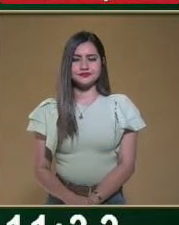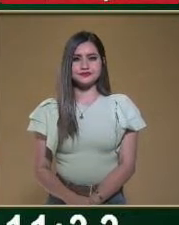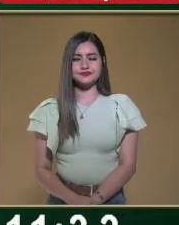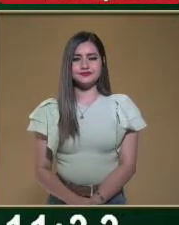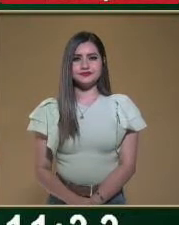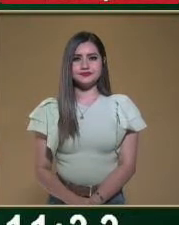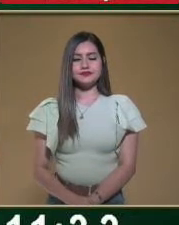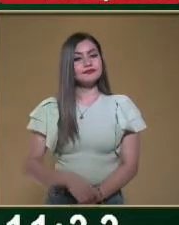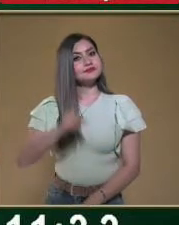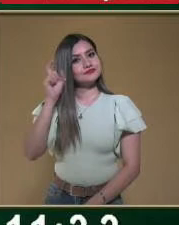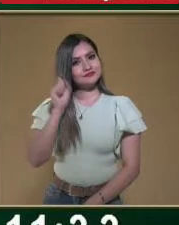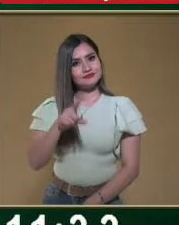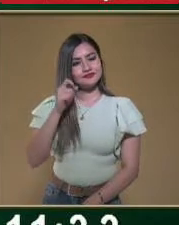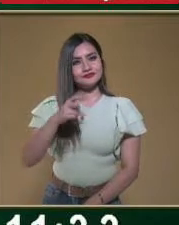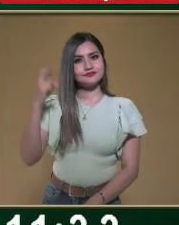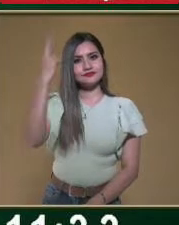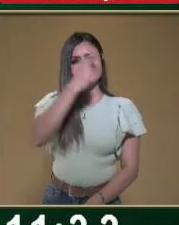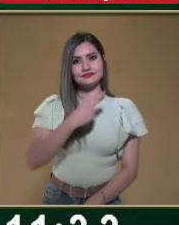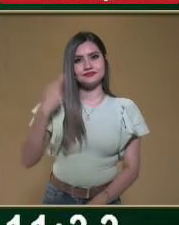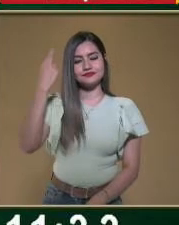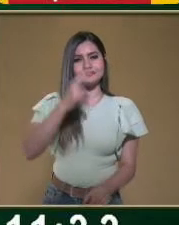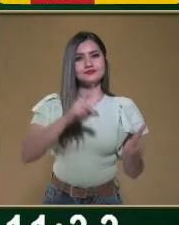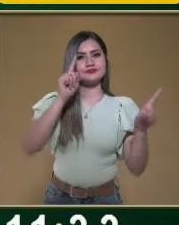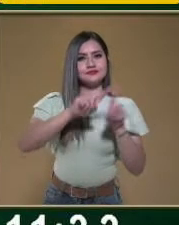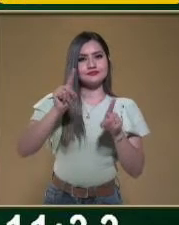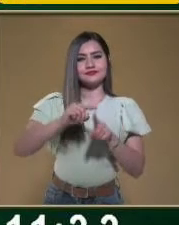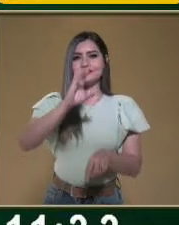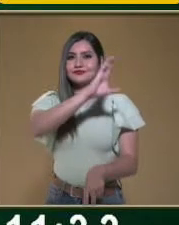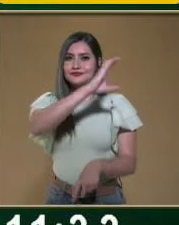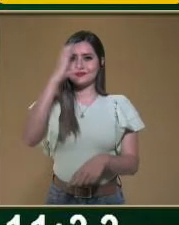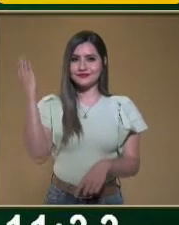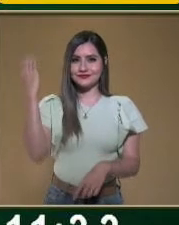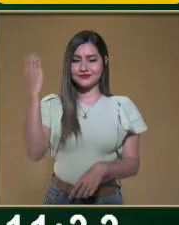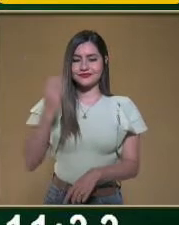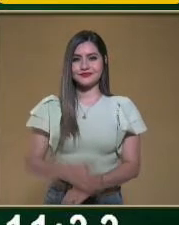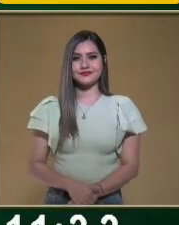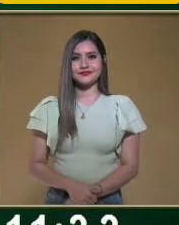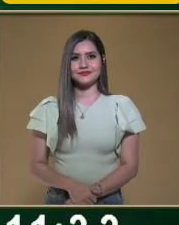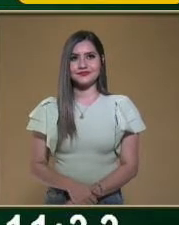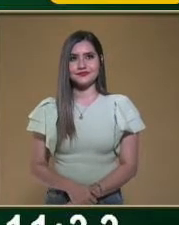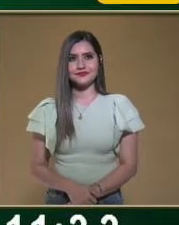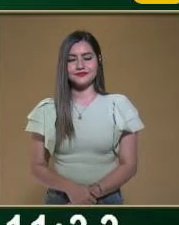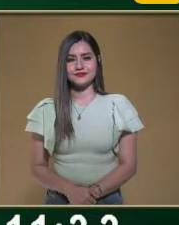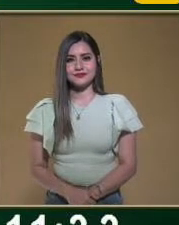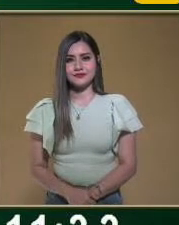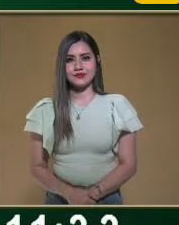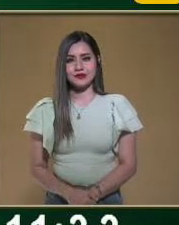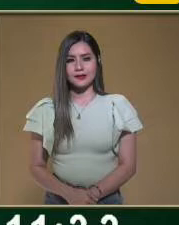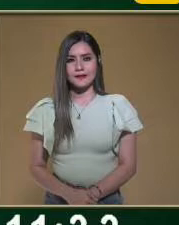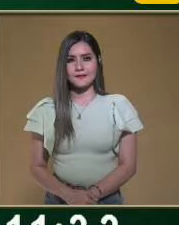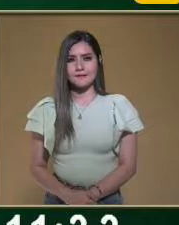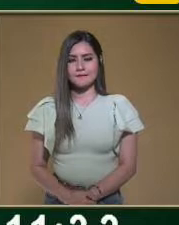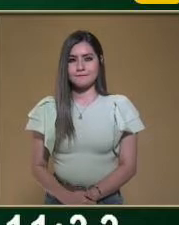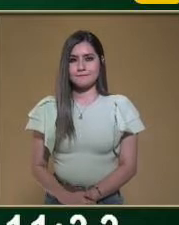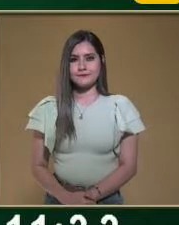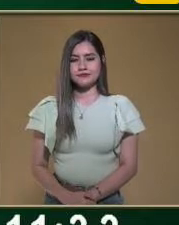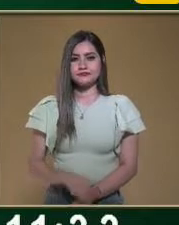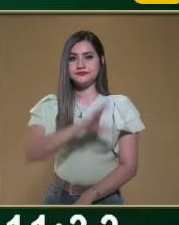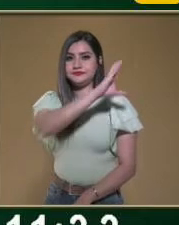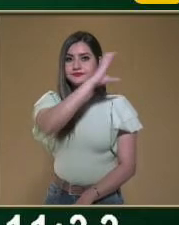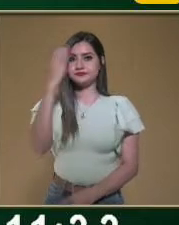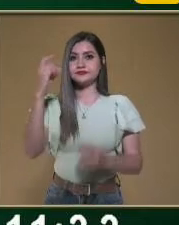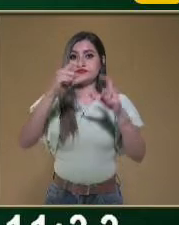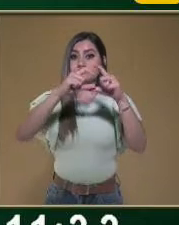que también puedo observar que hay imágenes y que las imágenes pues ocupan gran parte de ese texto. ¿De